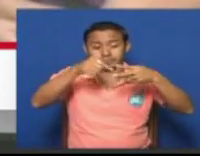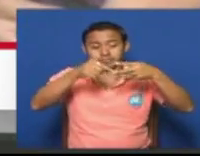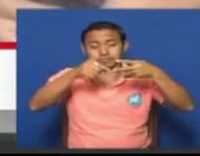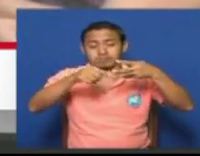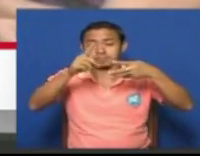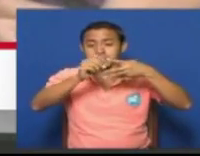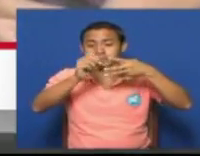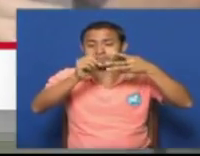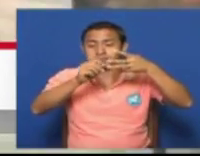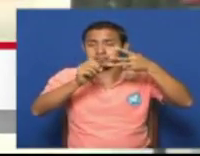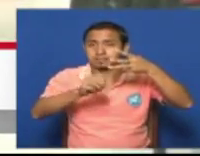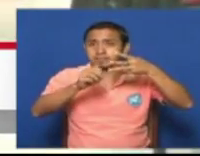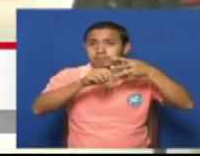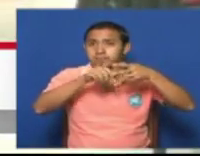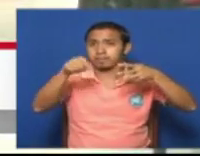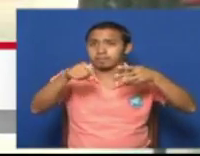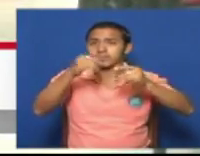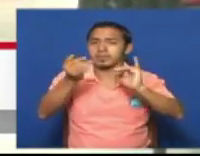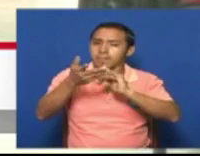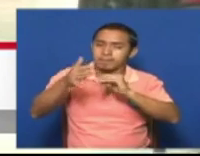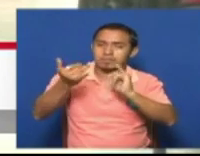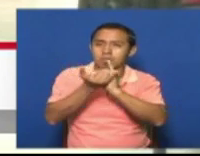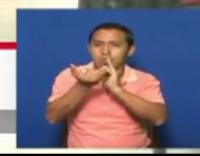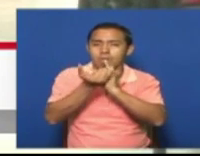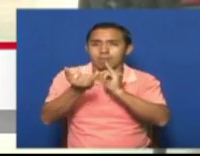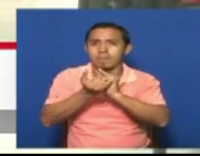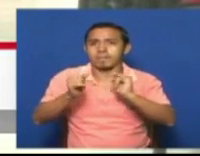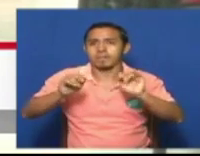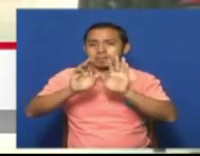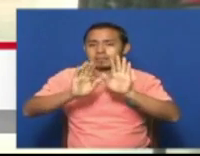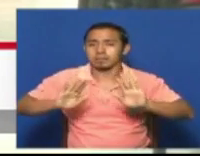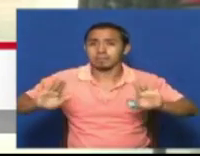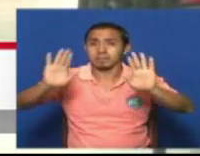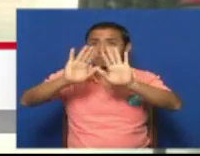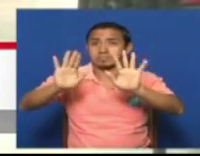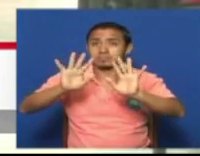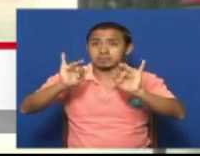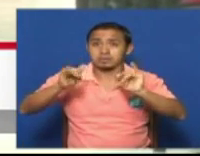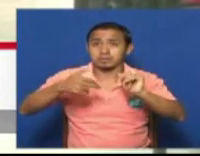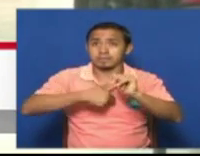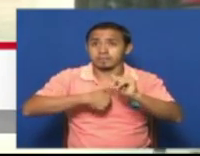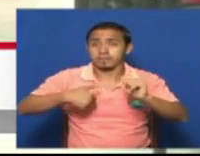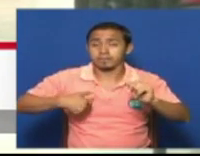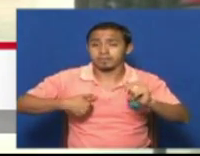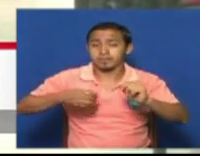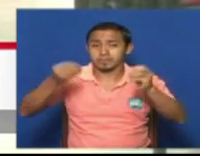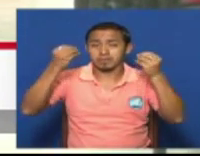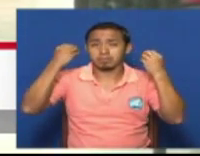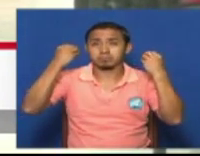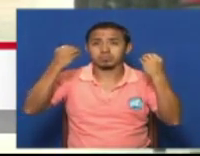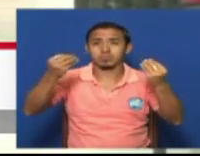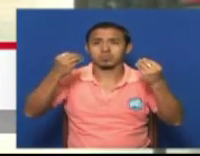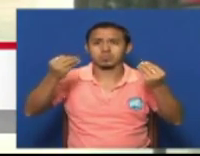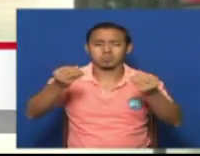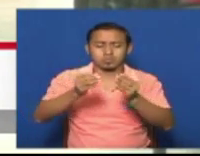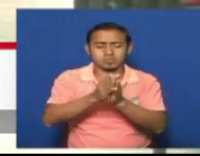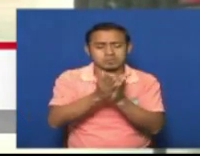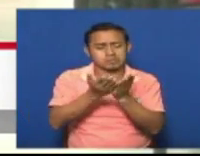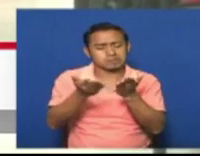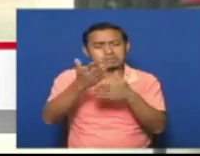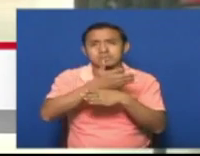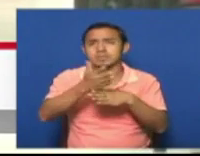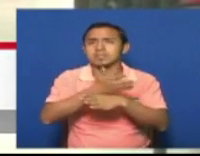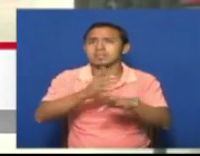simultáneos al periodo que tiene la convención este poder del estado ha producido una gran cantidad de leyes que